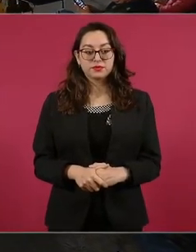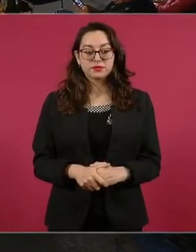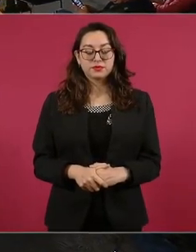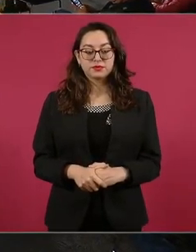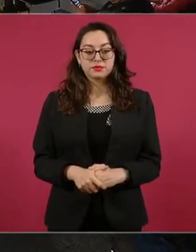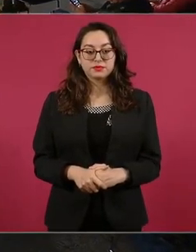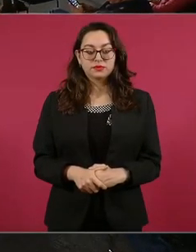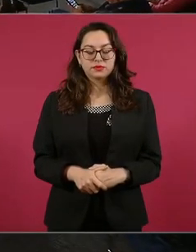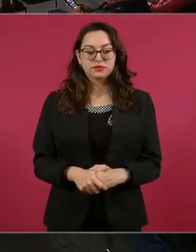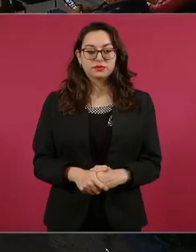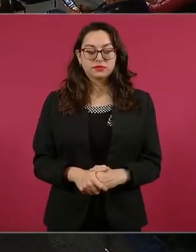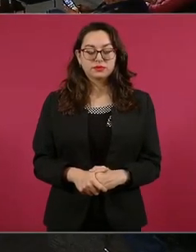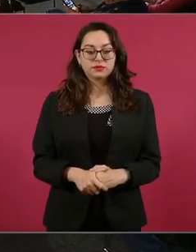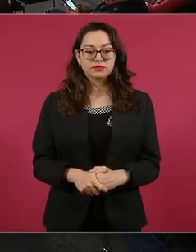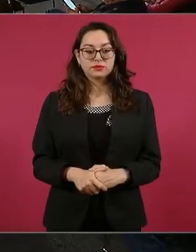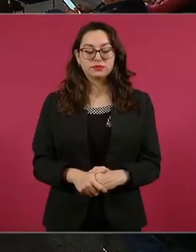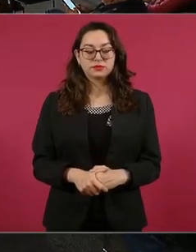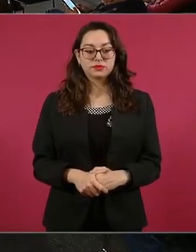un plan